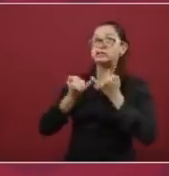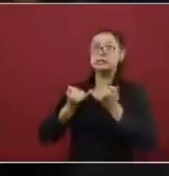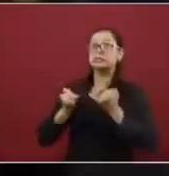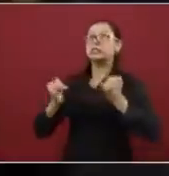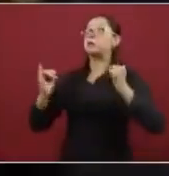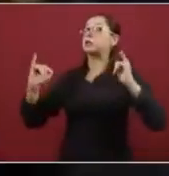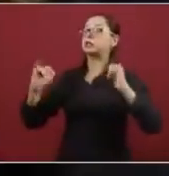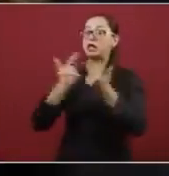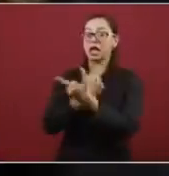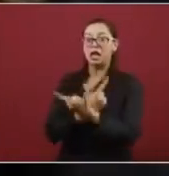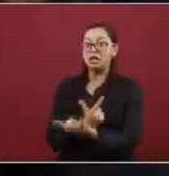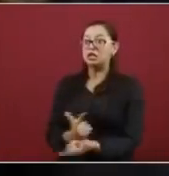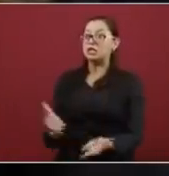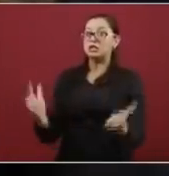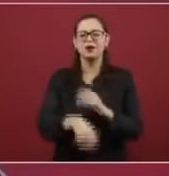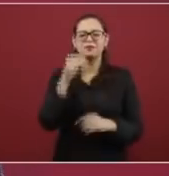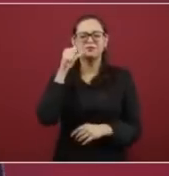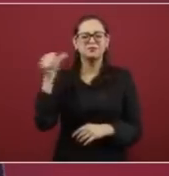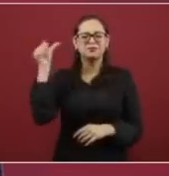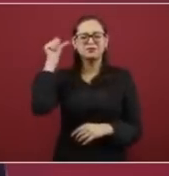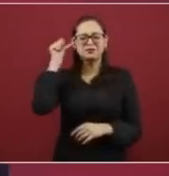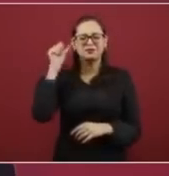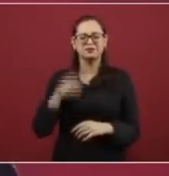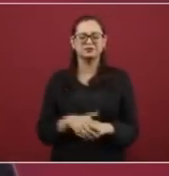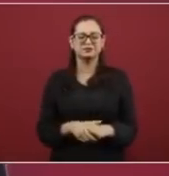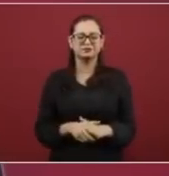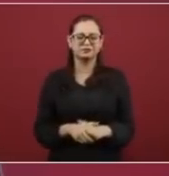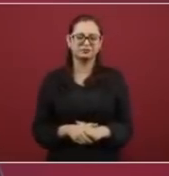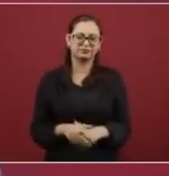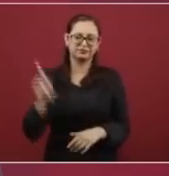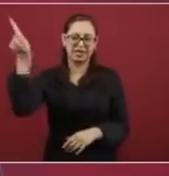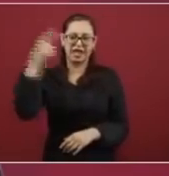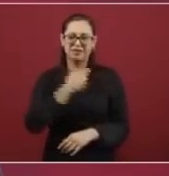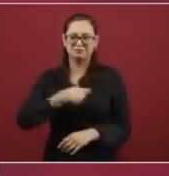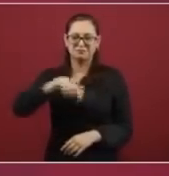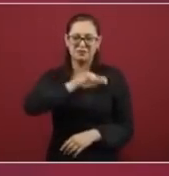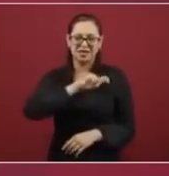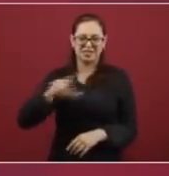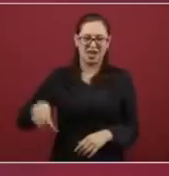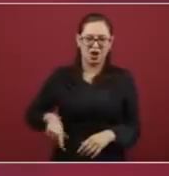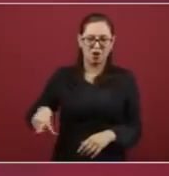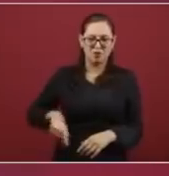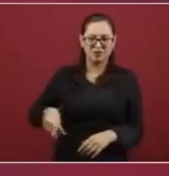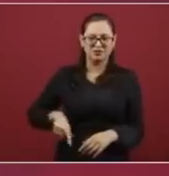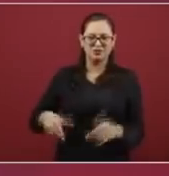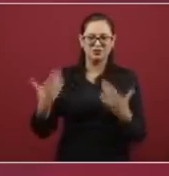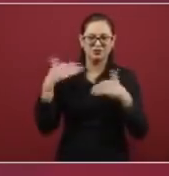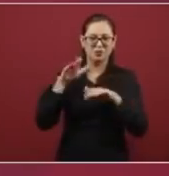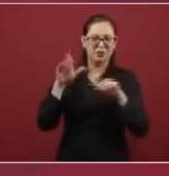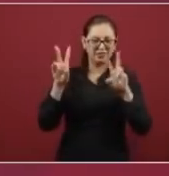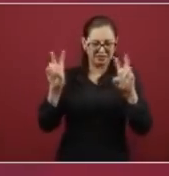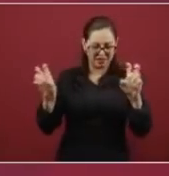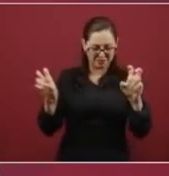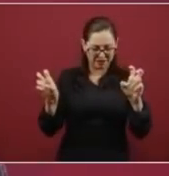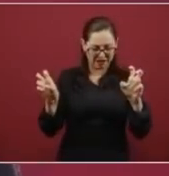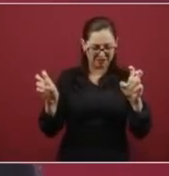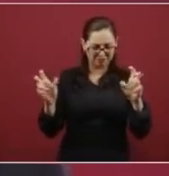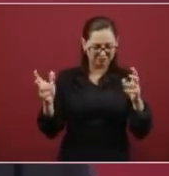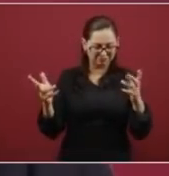reconciliación nacional. Contestó el gobierno de España sobre una